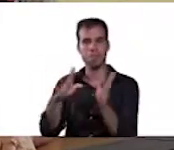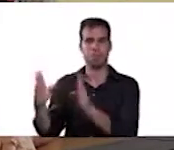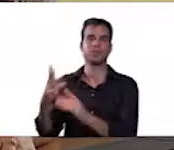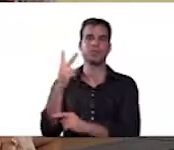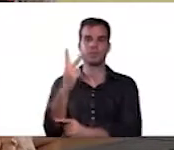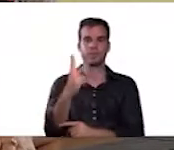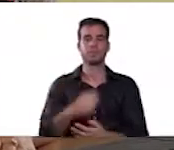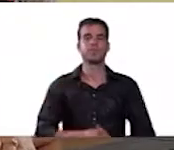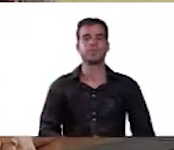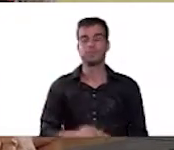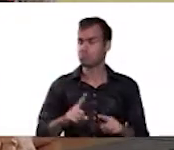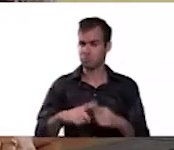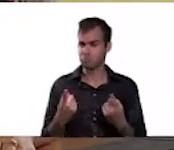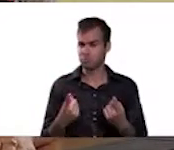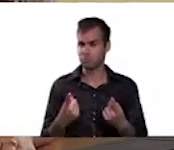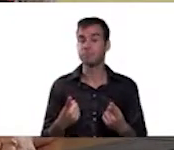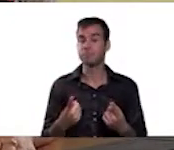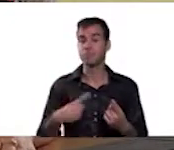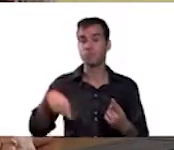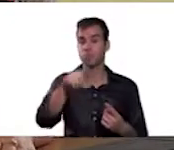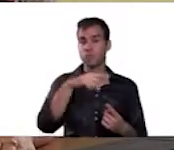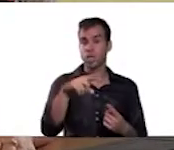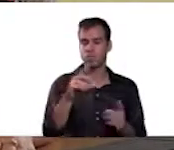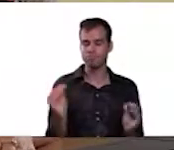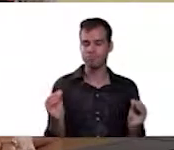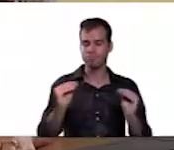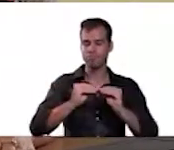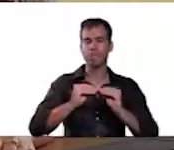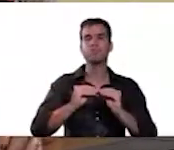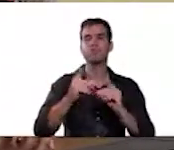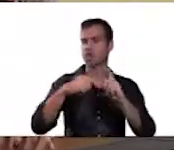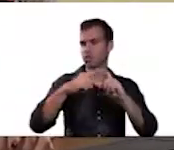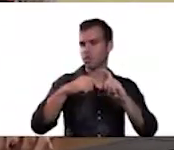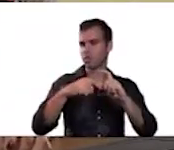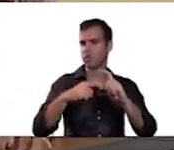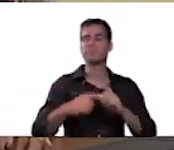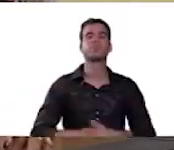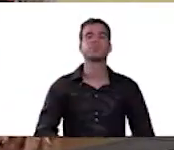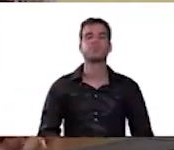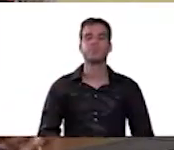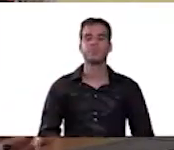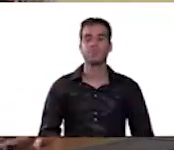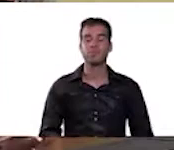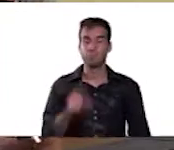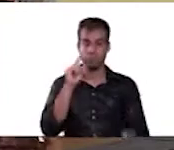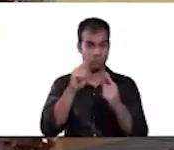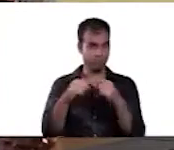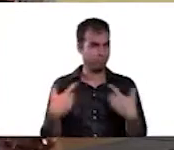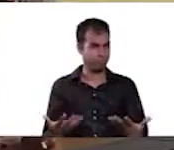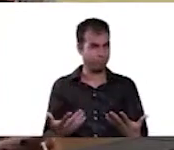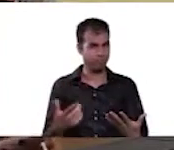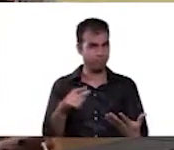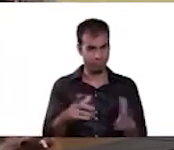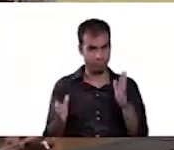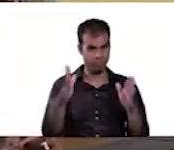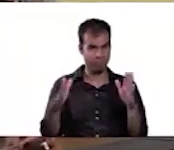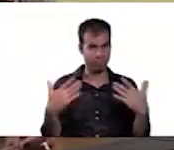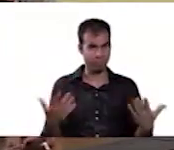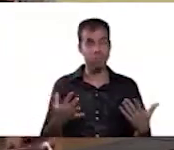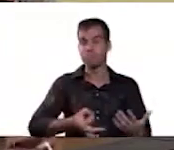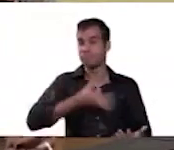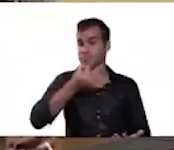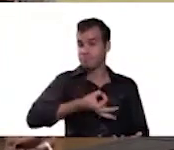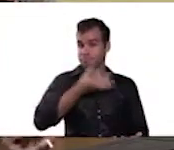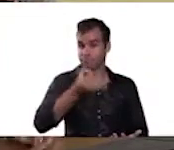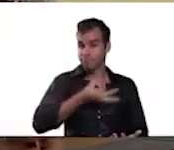2. ¿Por qué razón? Para que complementen el contenido. Entonces, el objetivo en estos semestres es